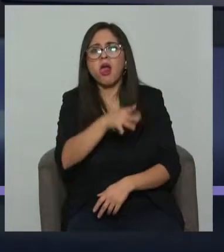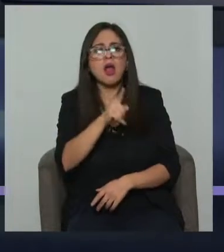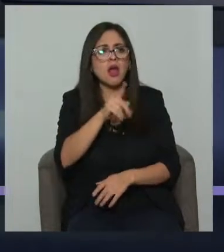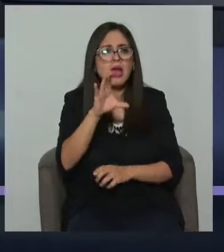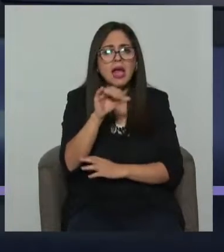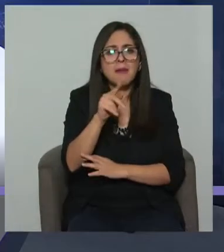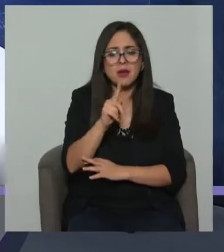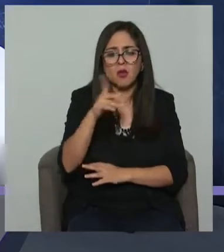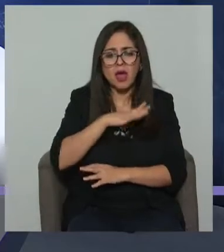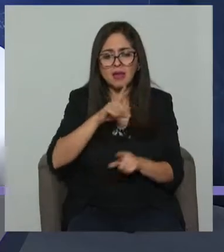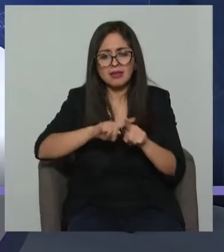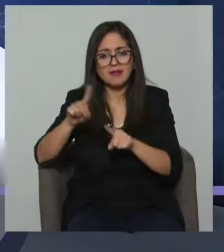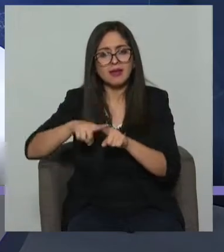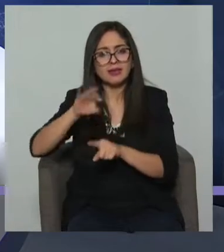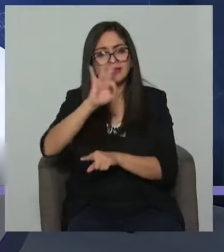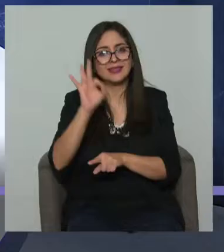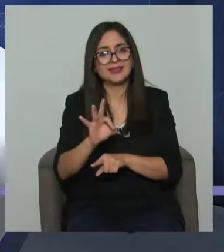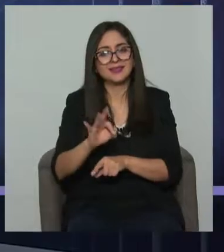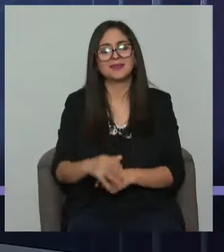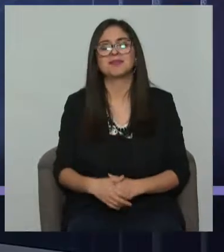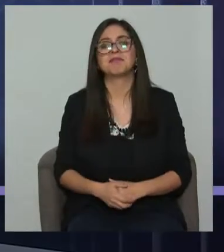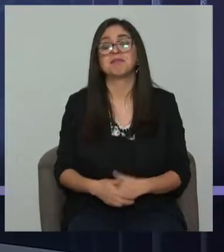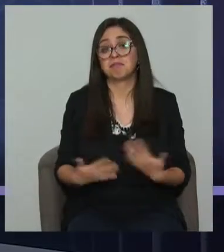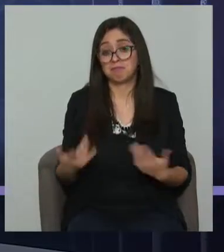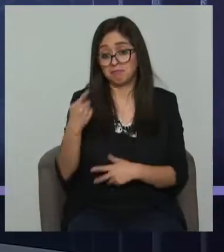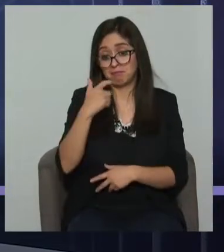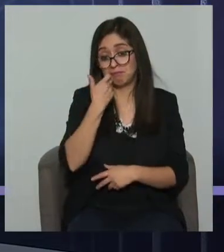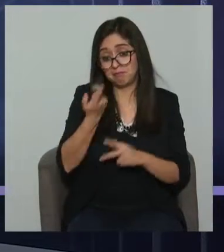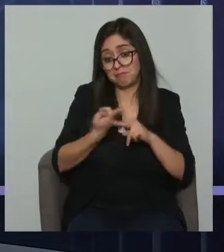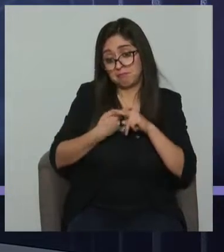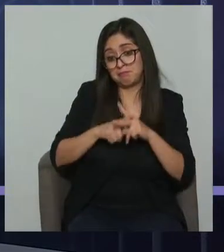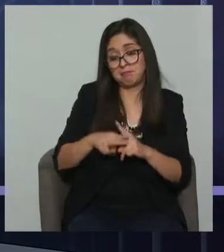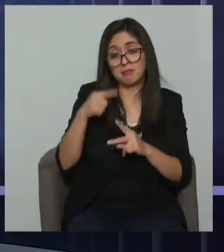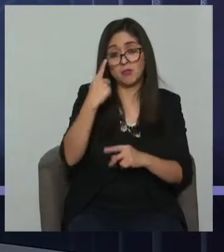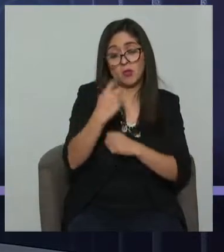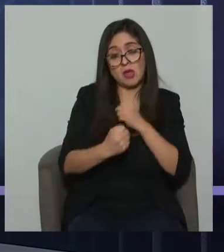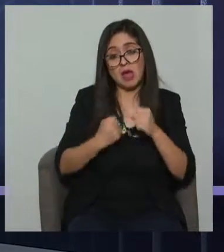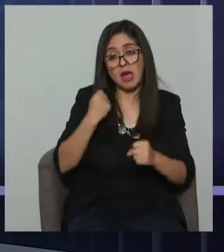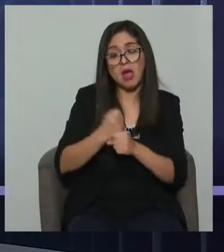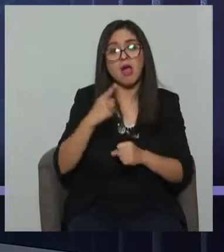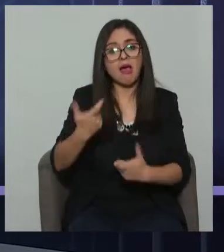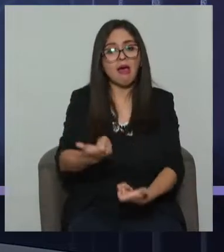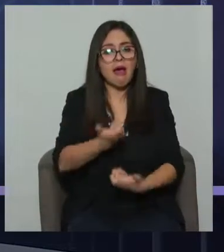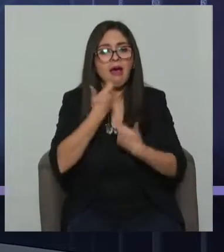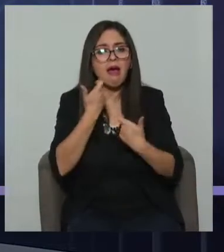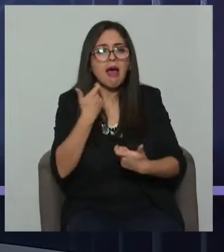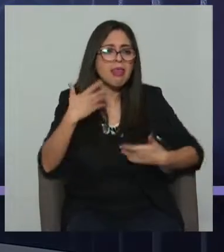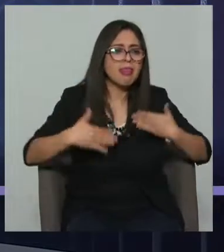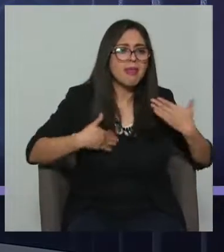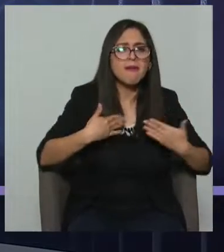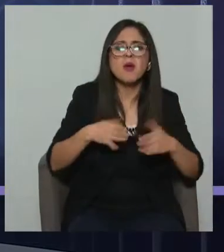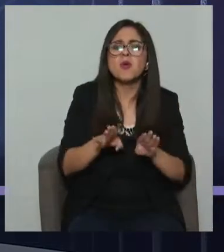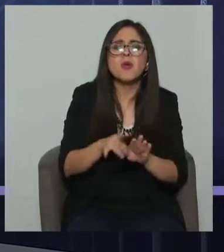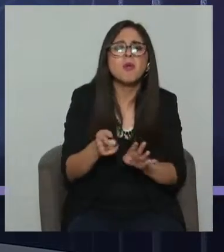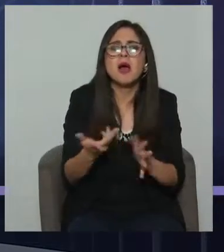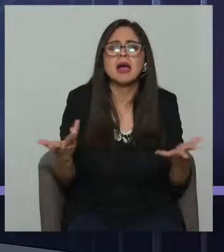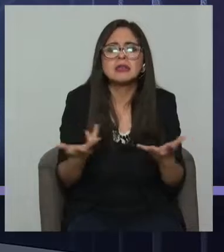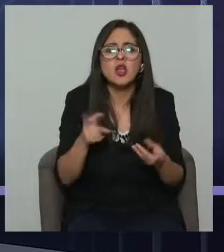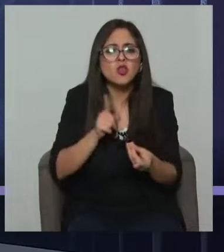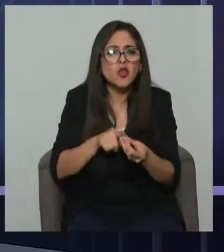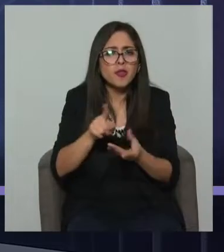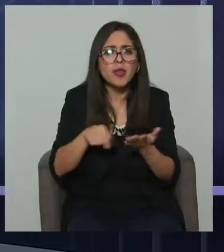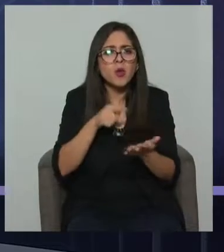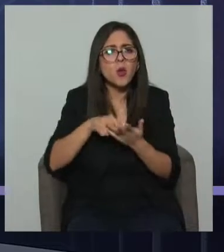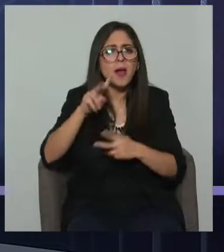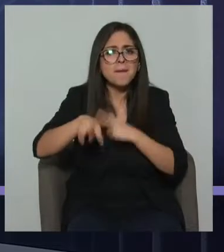muchísimas promociones. Bueno, así que ya lo sabes, si quiere empezar el año con carcajadas y divertidísimos, qué hacer y a dónde ir, lo acaba